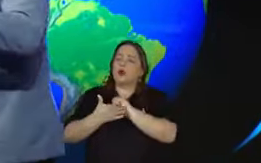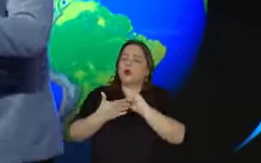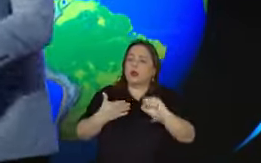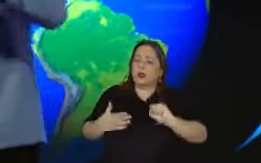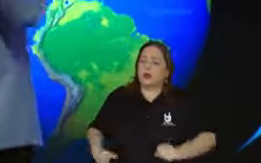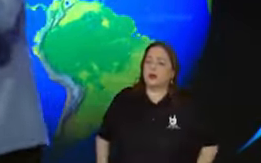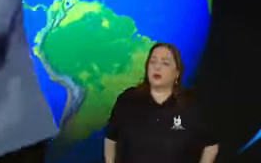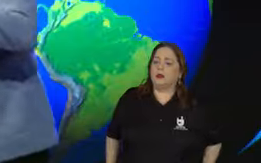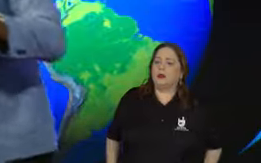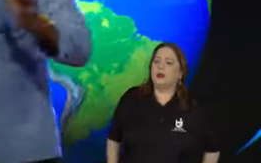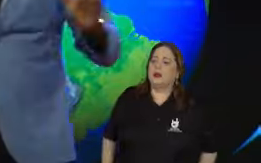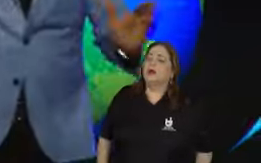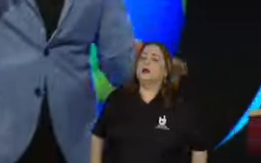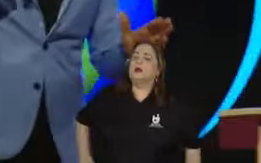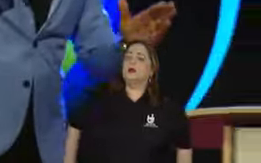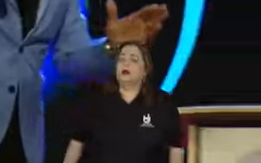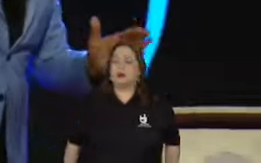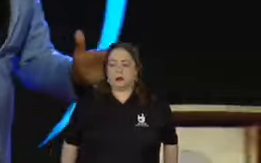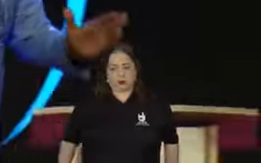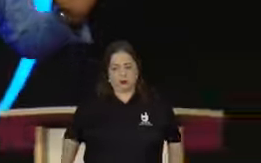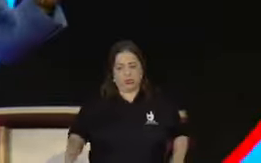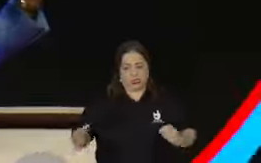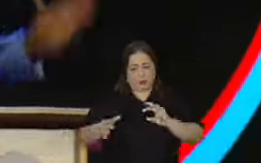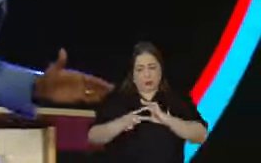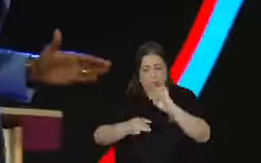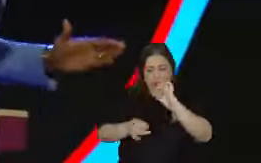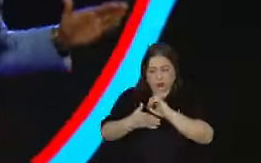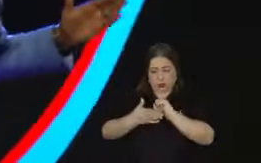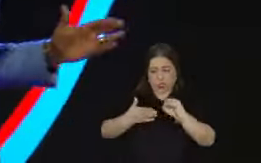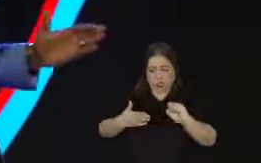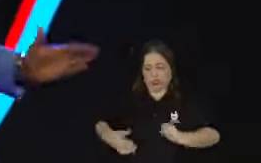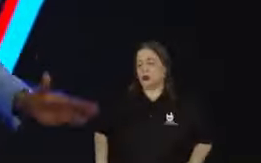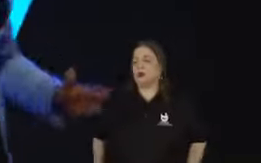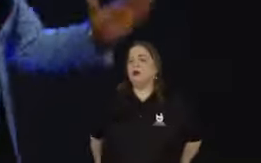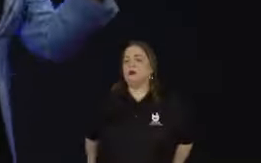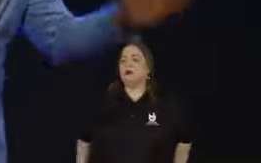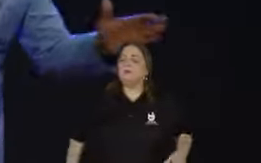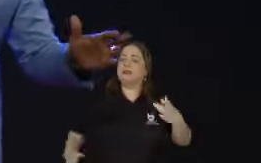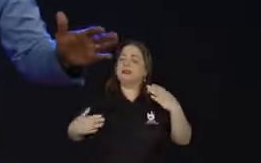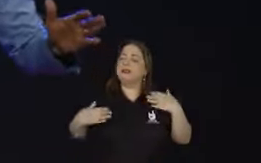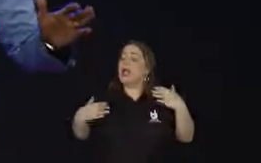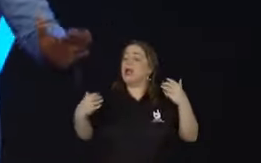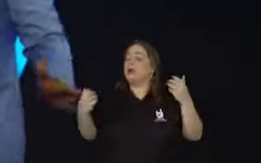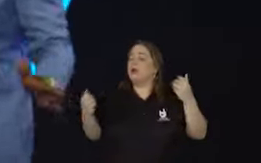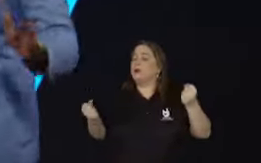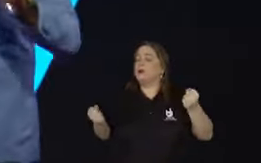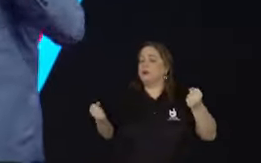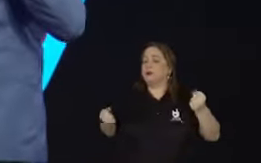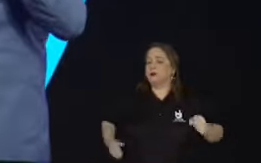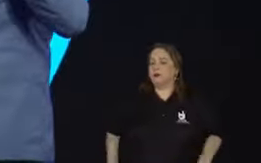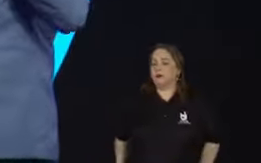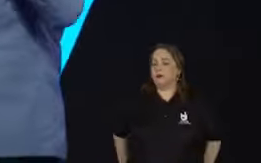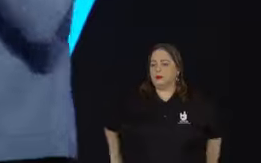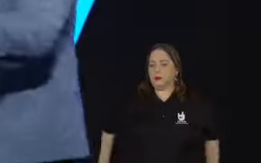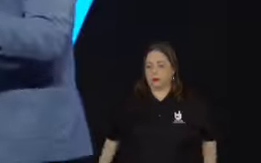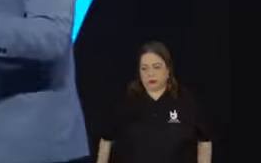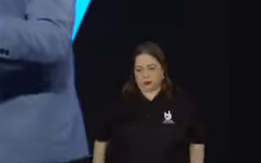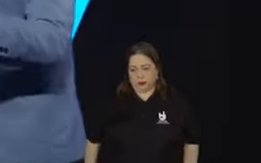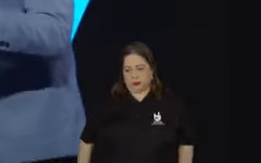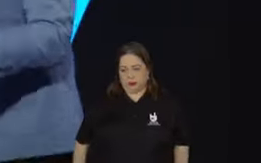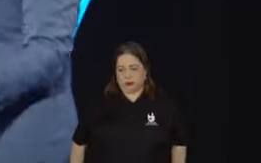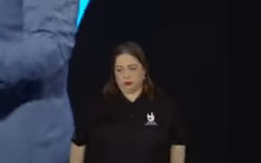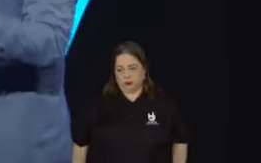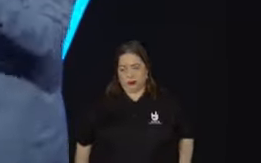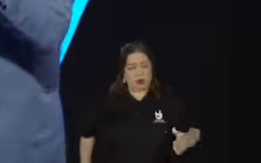tu mano, pon tu mano, pon tu mano en el lugar afectado, en el lugar afectado. No importa lo que diga la